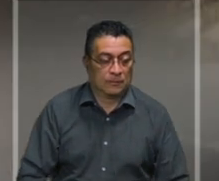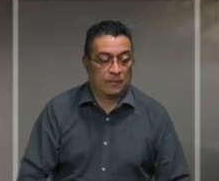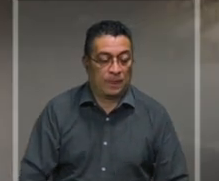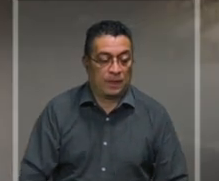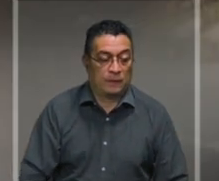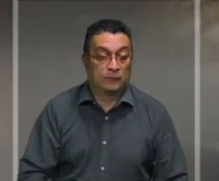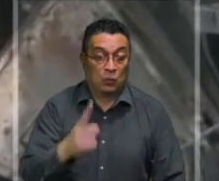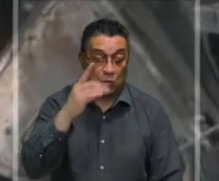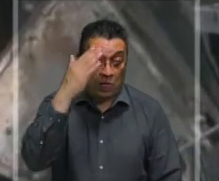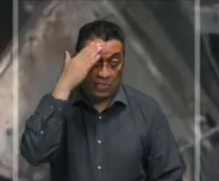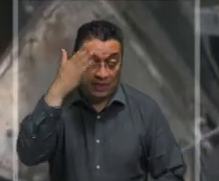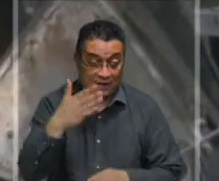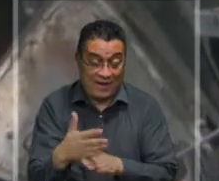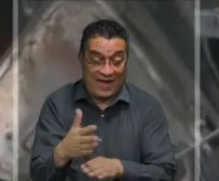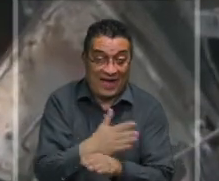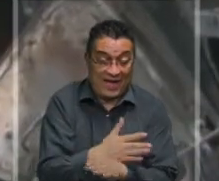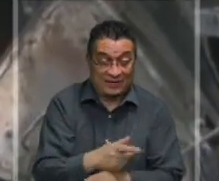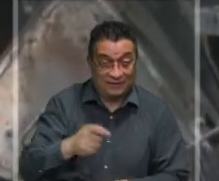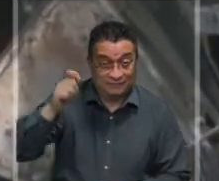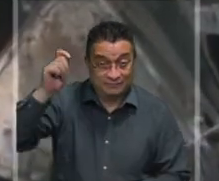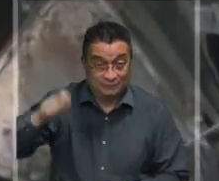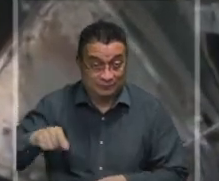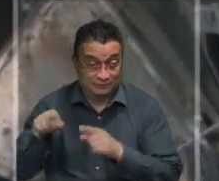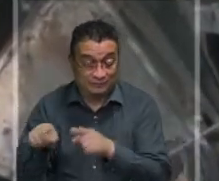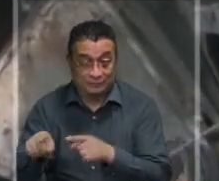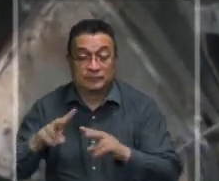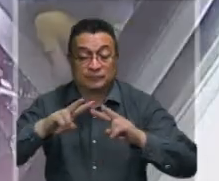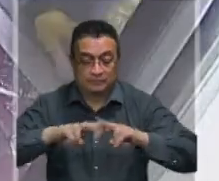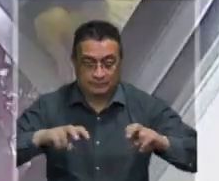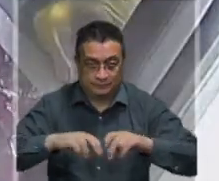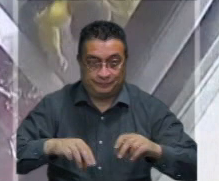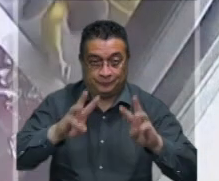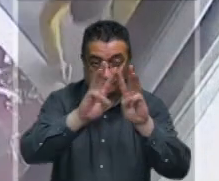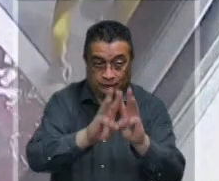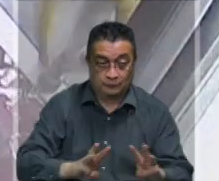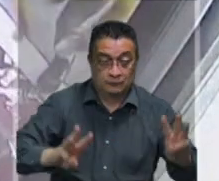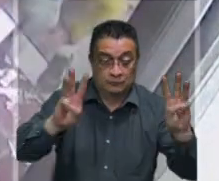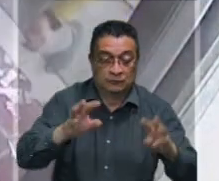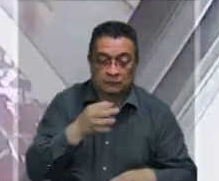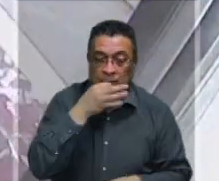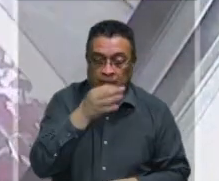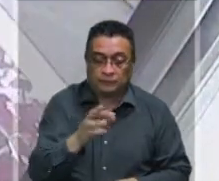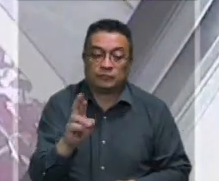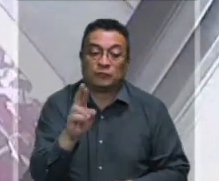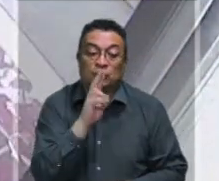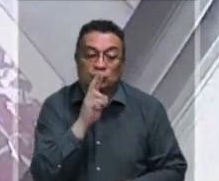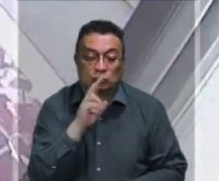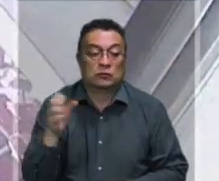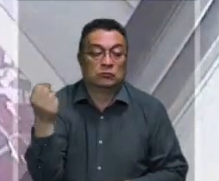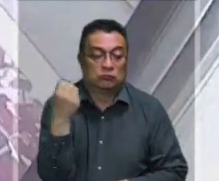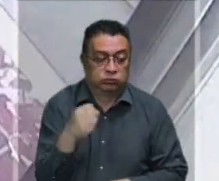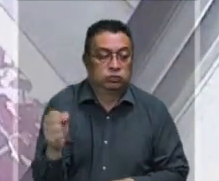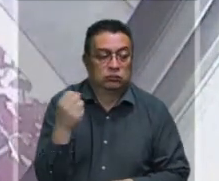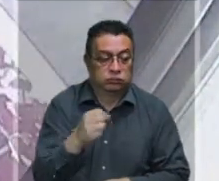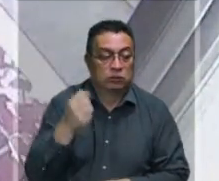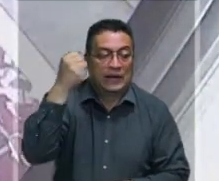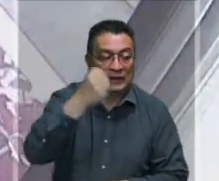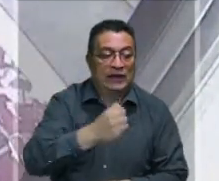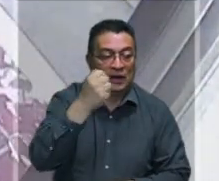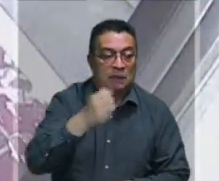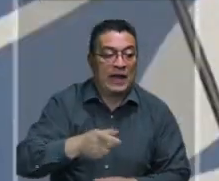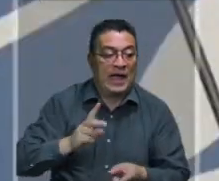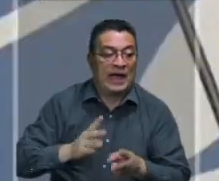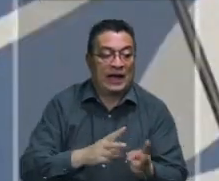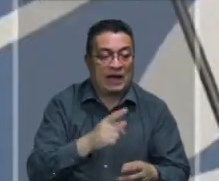Un día antes de la decisión de la CPI, una investigación respaldada por la ONU concluyó que Rusia ha cometido una amplia gama de crímenes de guerra en